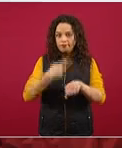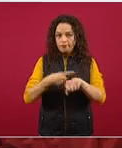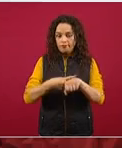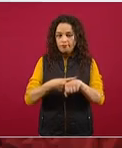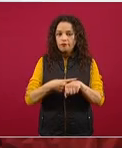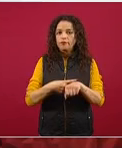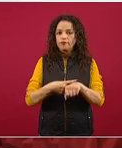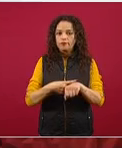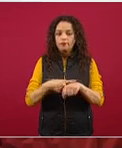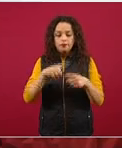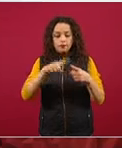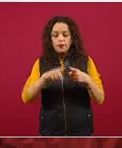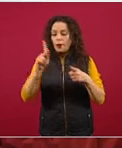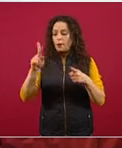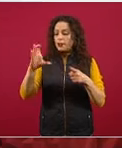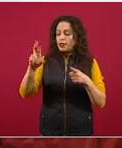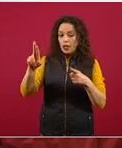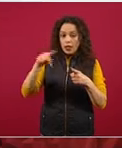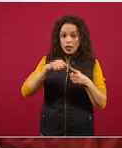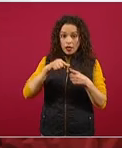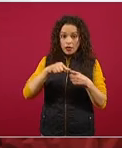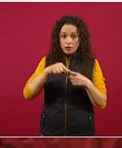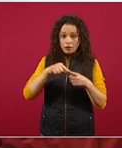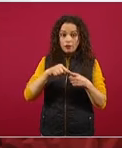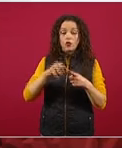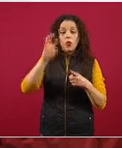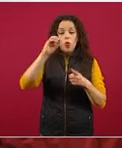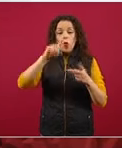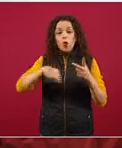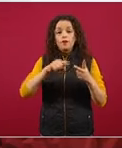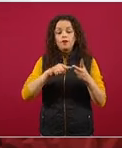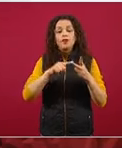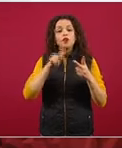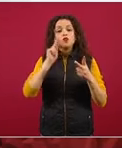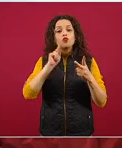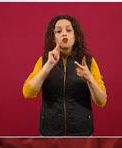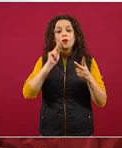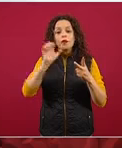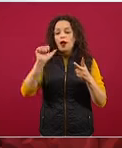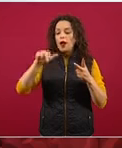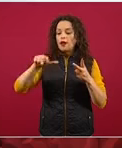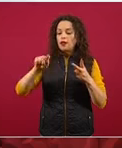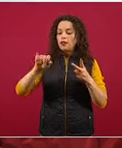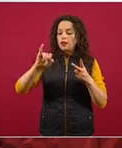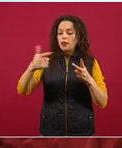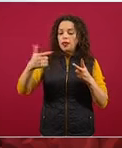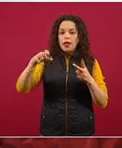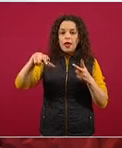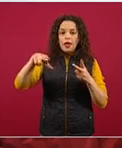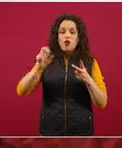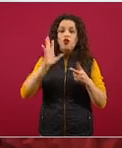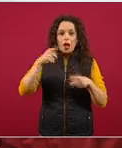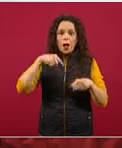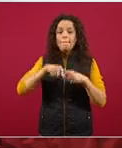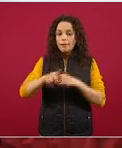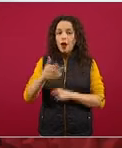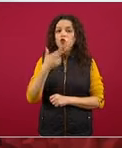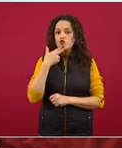es el estándar de oro, o con una prueba de antígeno que se empiezan a